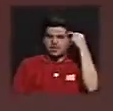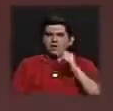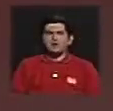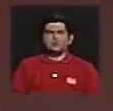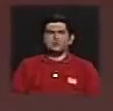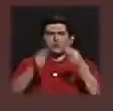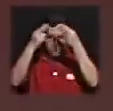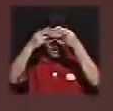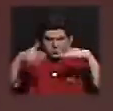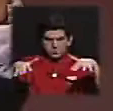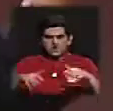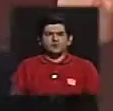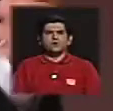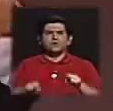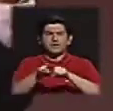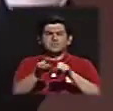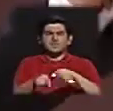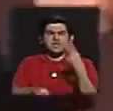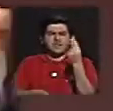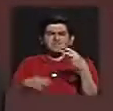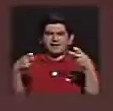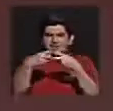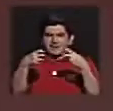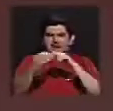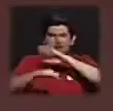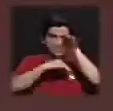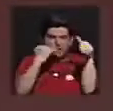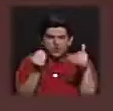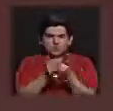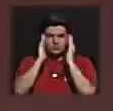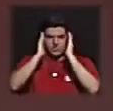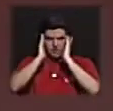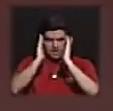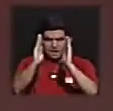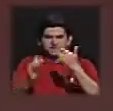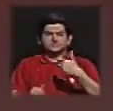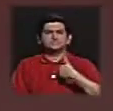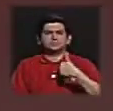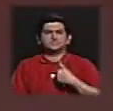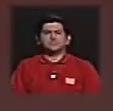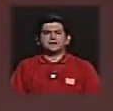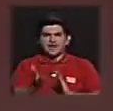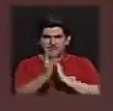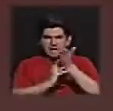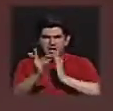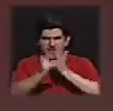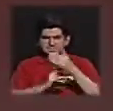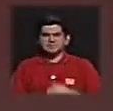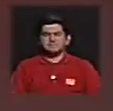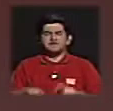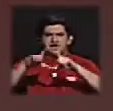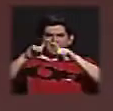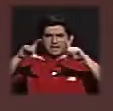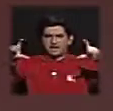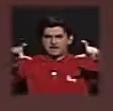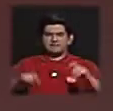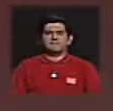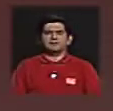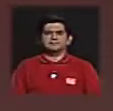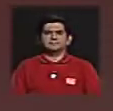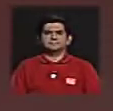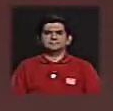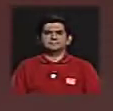digital, dinero electrónico, todo el seguimiento que se hace sobre accesibilidad y banda ancha.